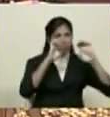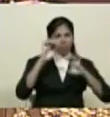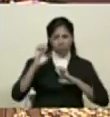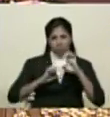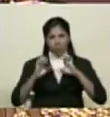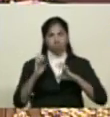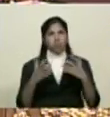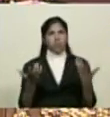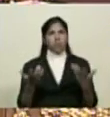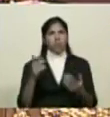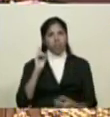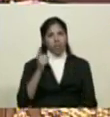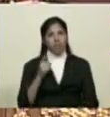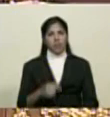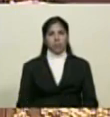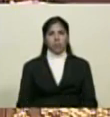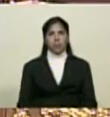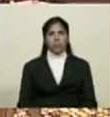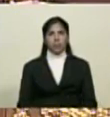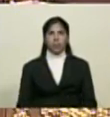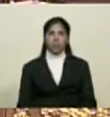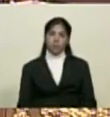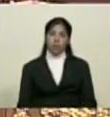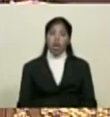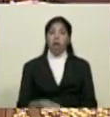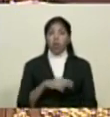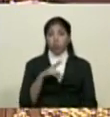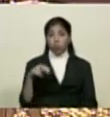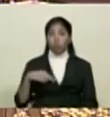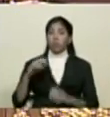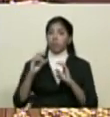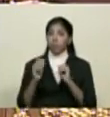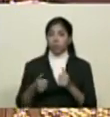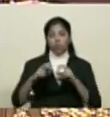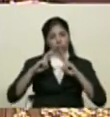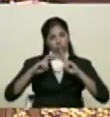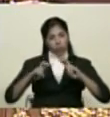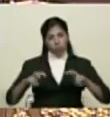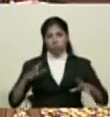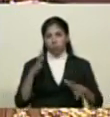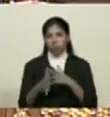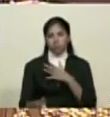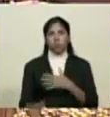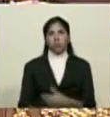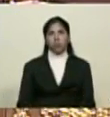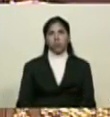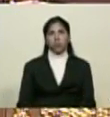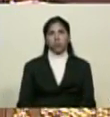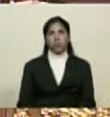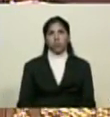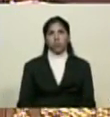hemos empezado a investigar, y ya tenemos adelantado